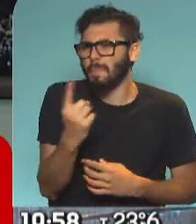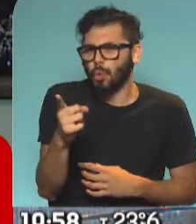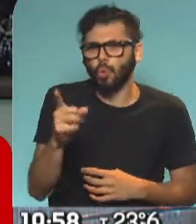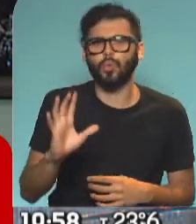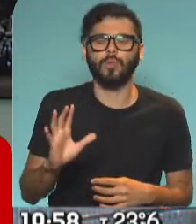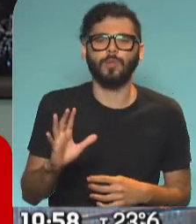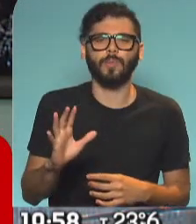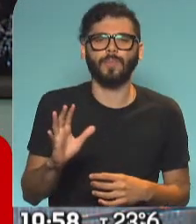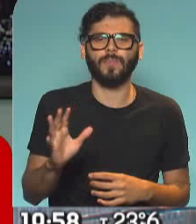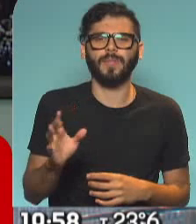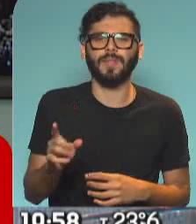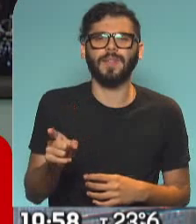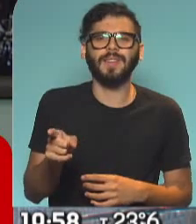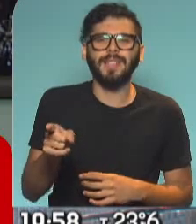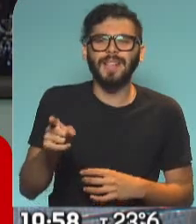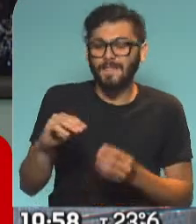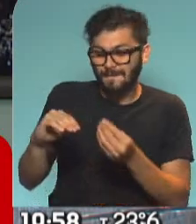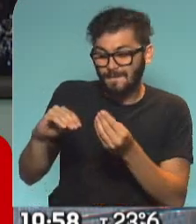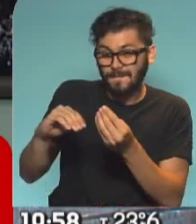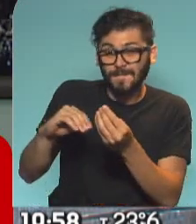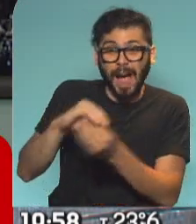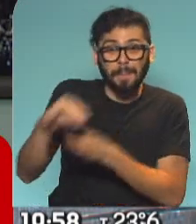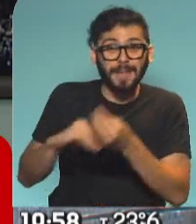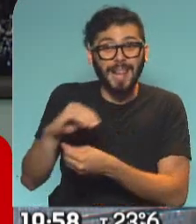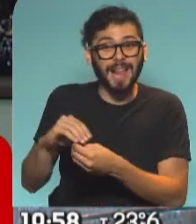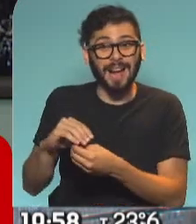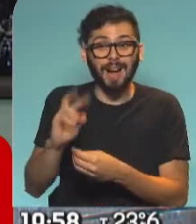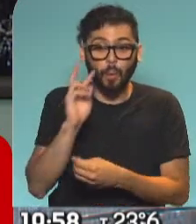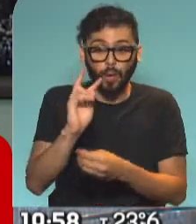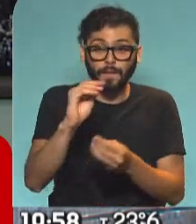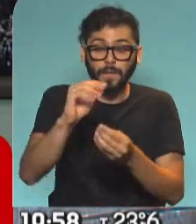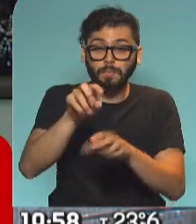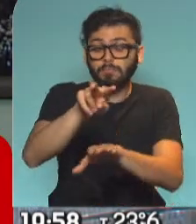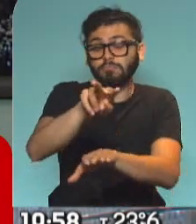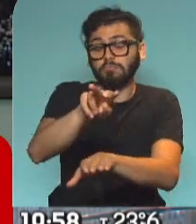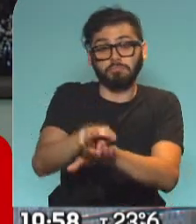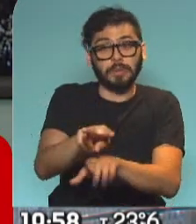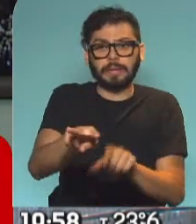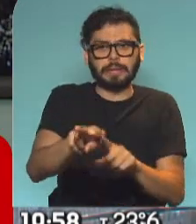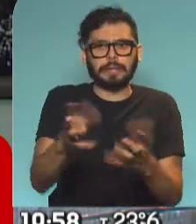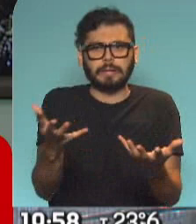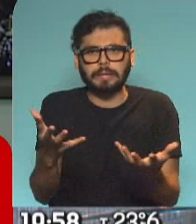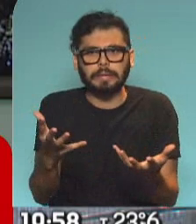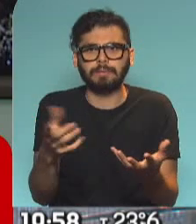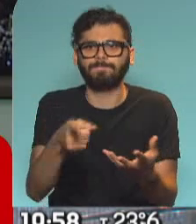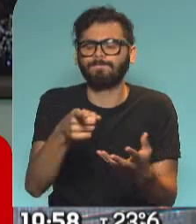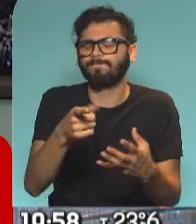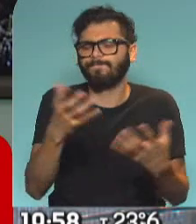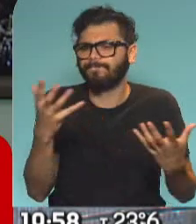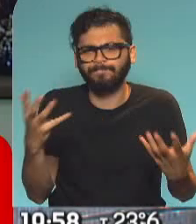la opinión o la posición de la familia que ven cómo está ese familiar, que saben que casi no